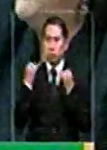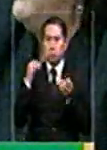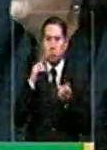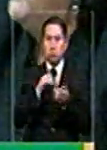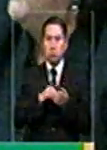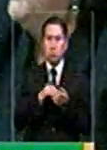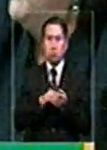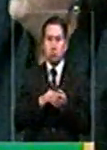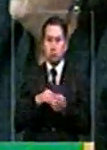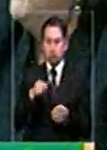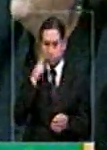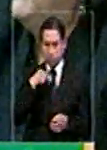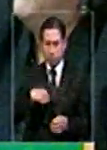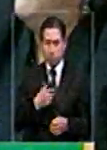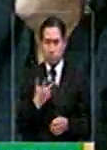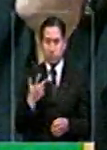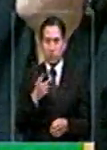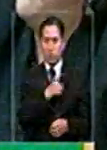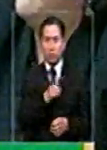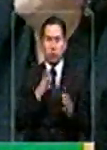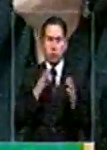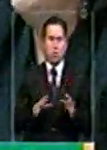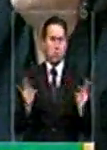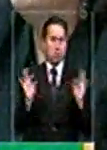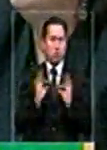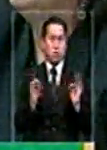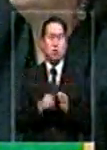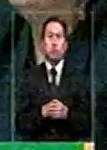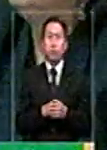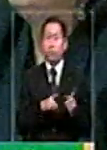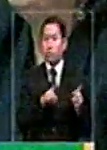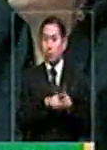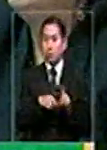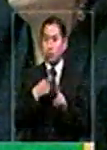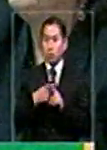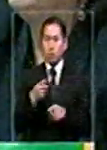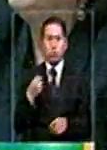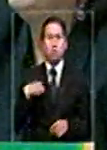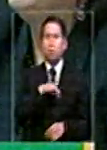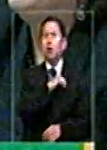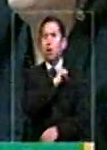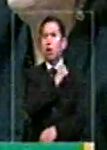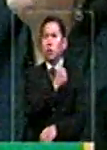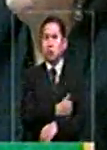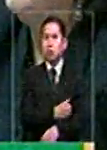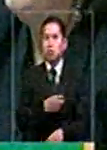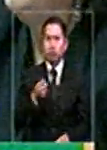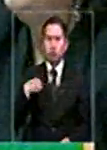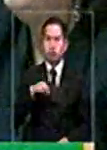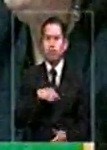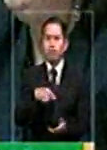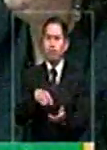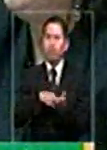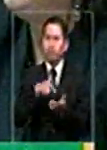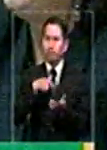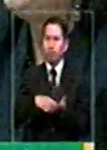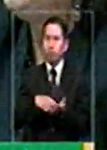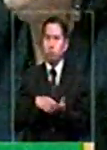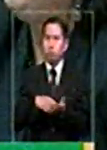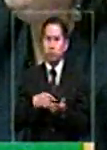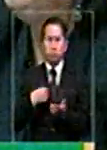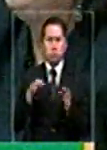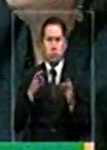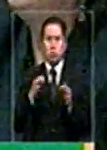ante estas tres diputadas, que aparte también somos autoridades y exigimos. Tiene que rendir